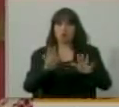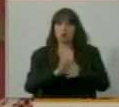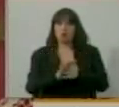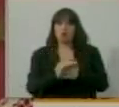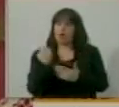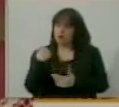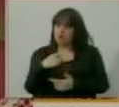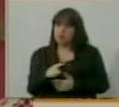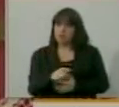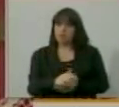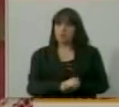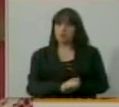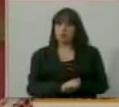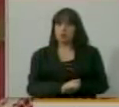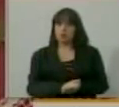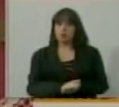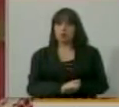tiene